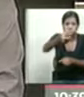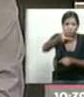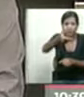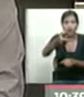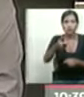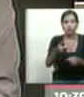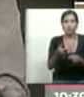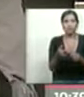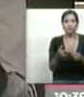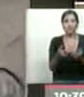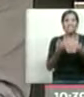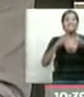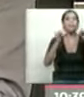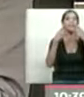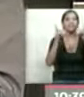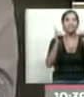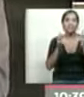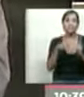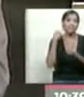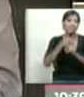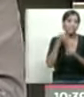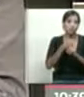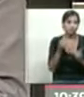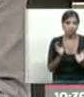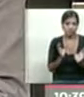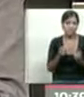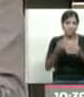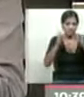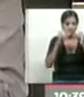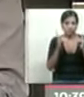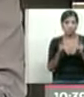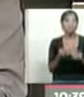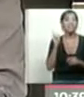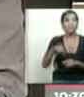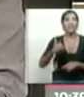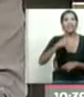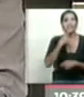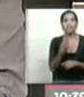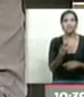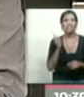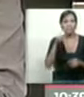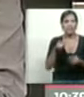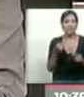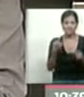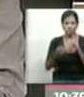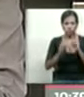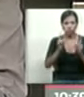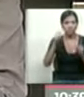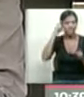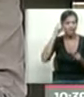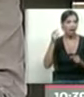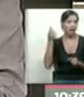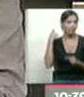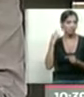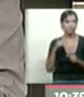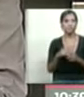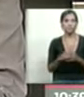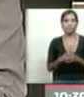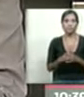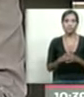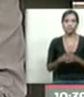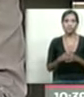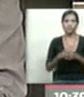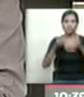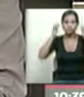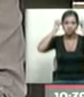de la poca independencia y de mucha dependencia. También hay que decir que creo que salió en estos días, o el día de ayer, salió el